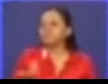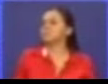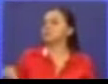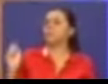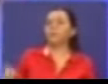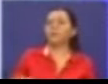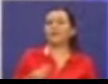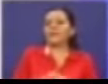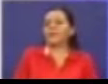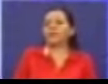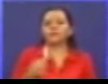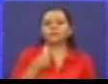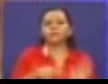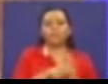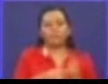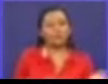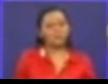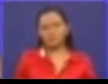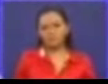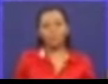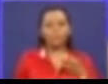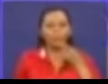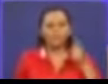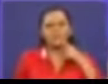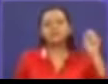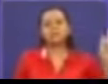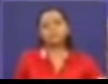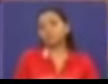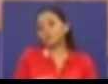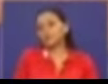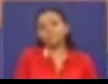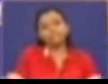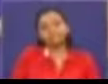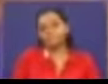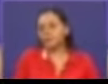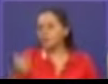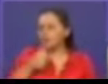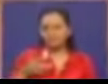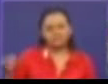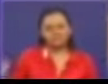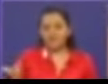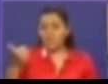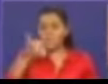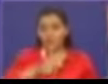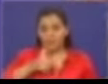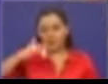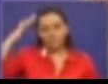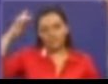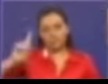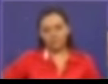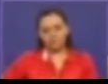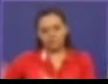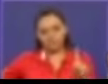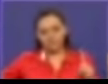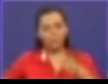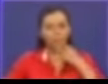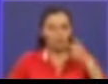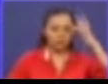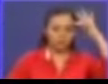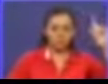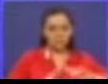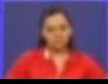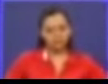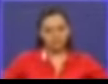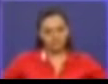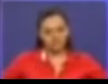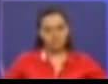eso es pérdida, que eso es déficit. En el sector público sí le llaman así. Son las trampas para tratar de satanizar todo lo público. Pero